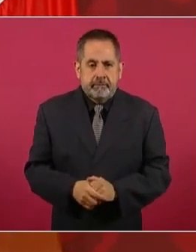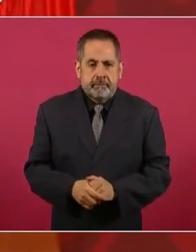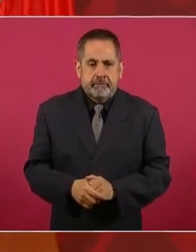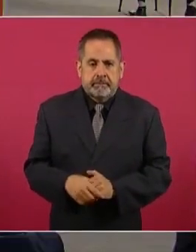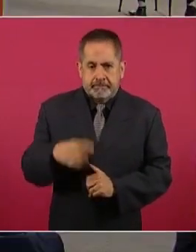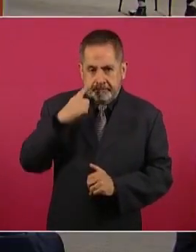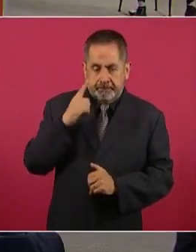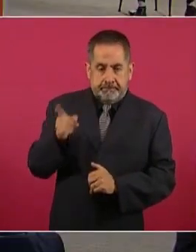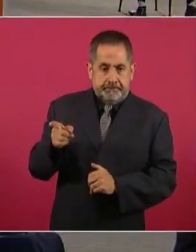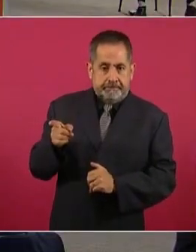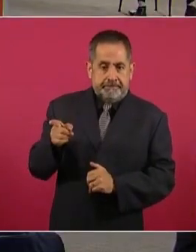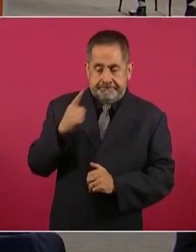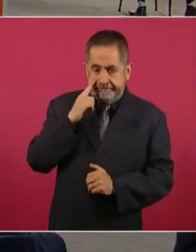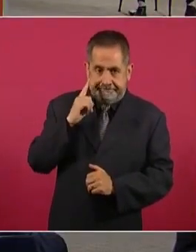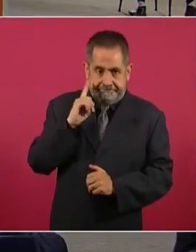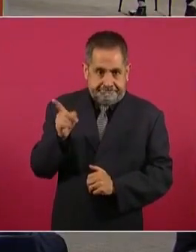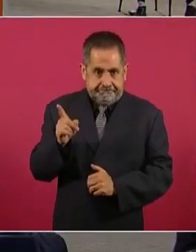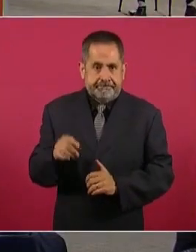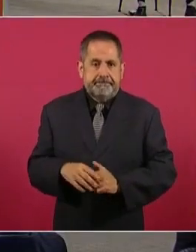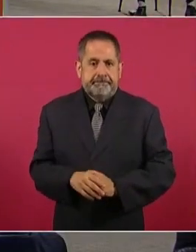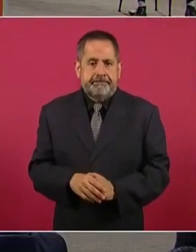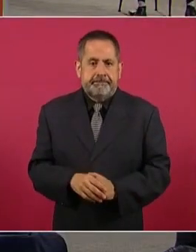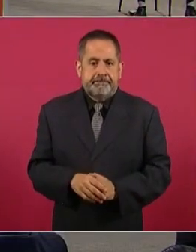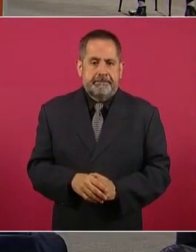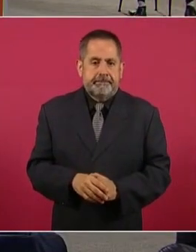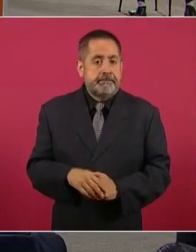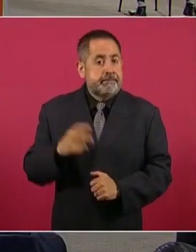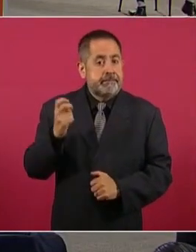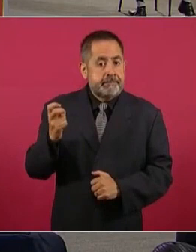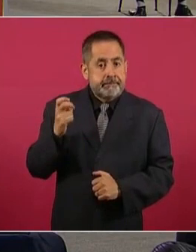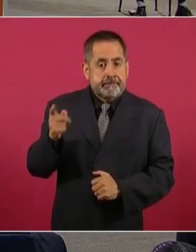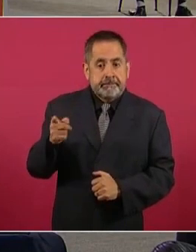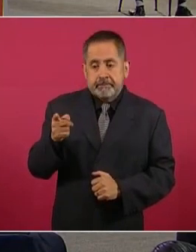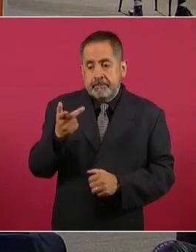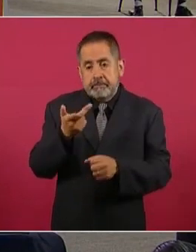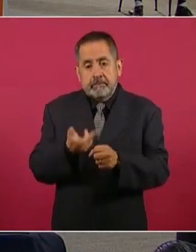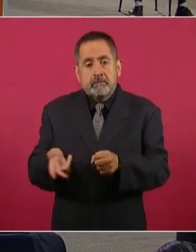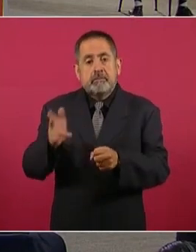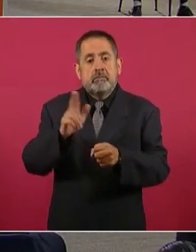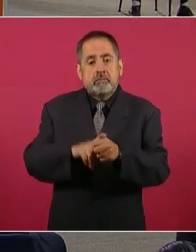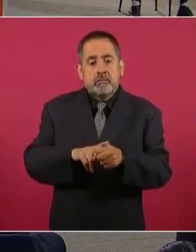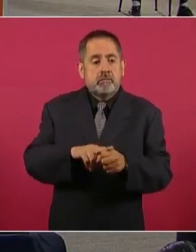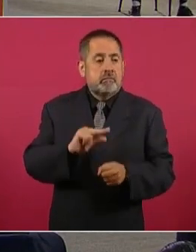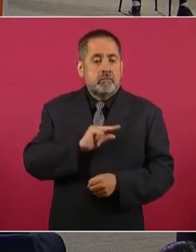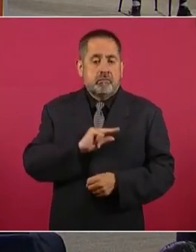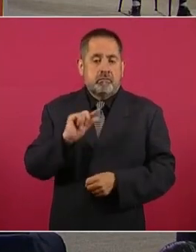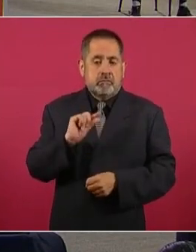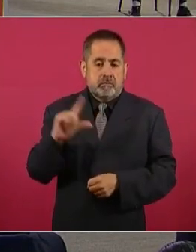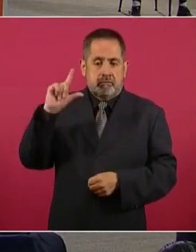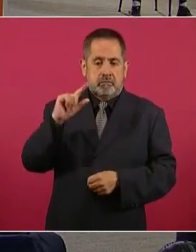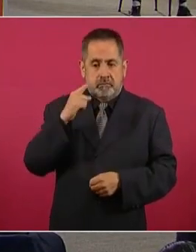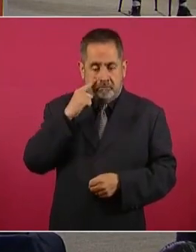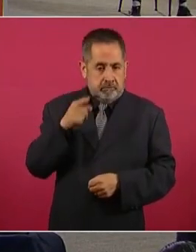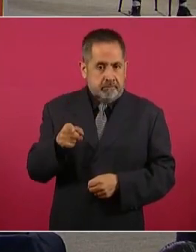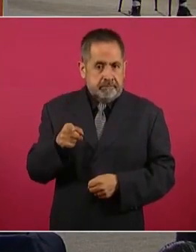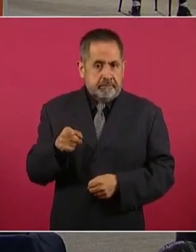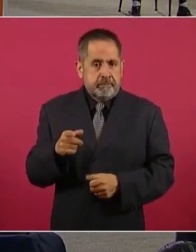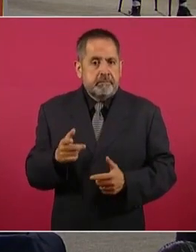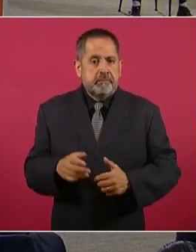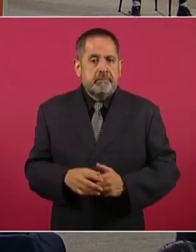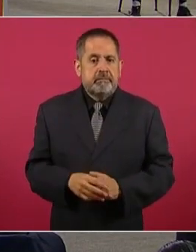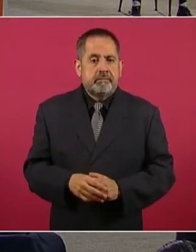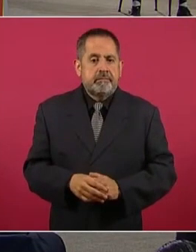Aquí, miren, estos son los hospitales de especialidades.